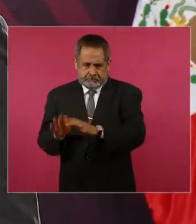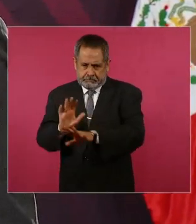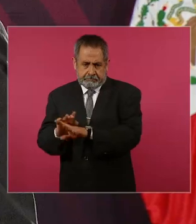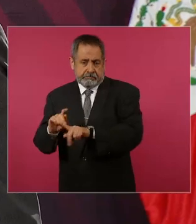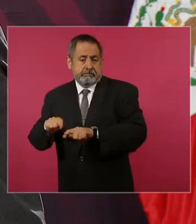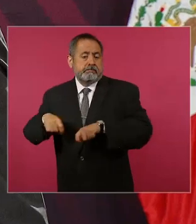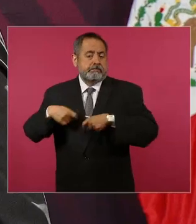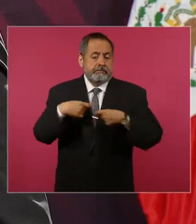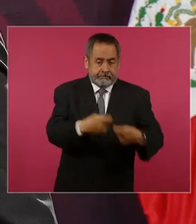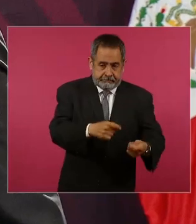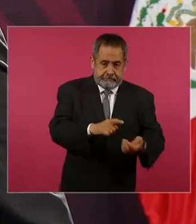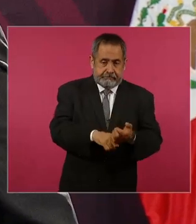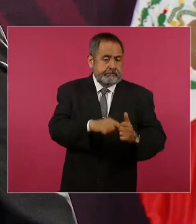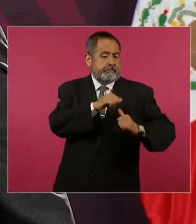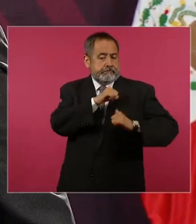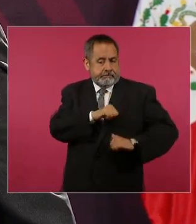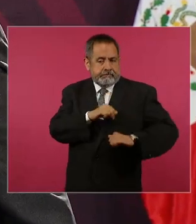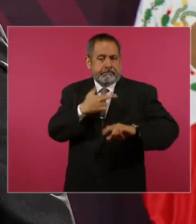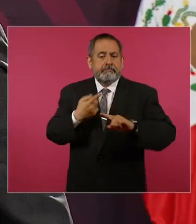Electoral.